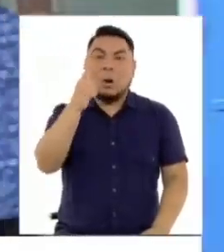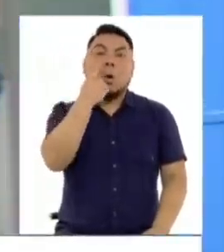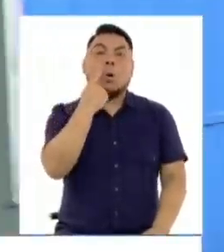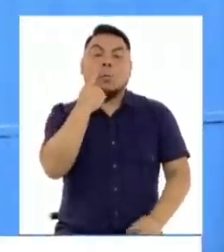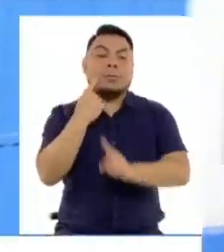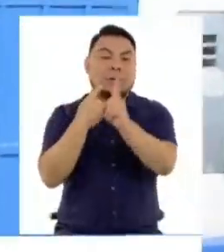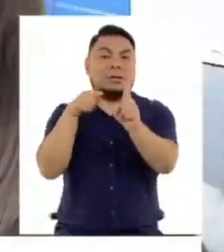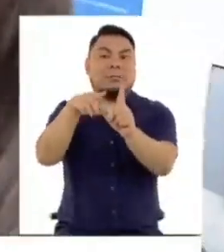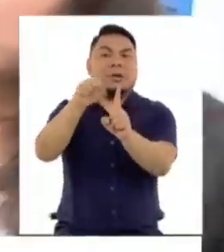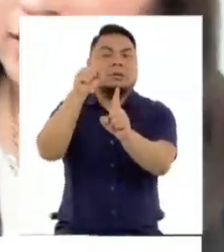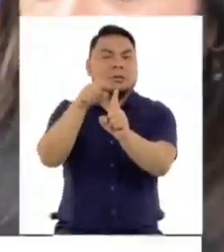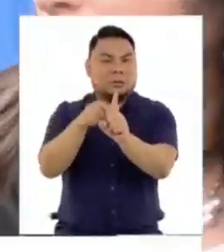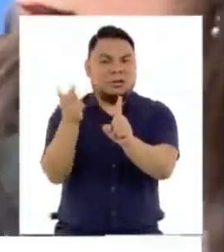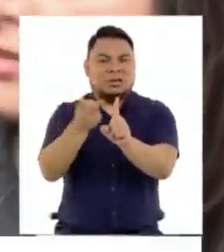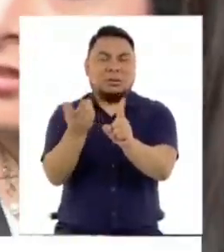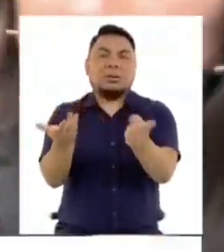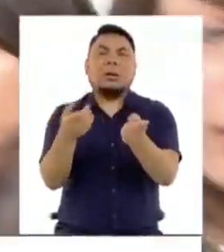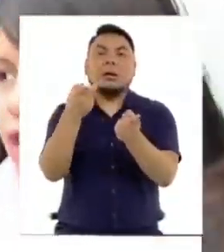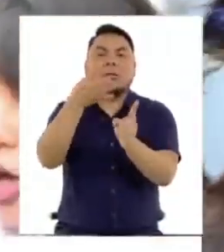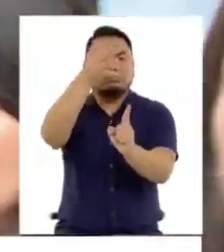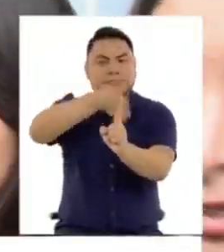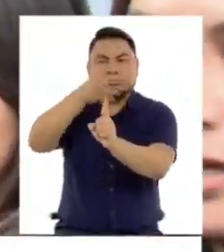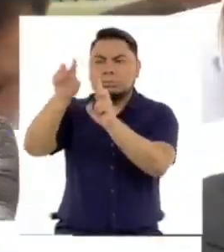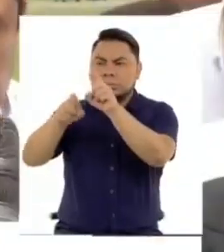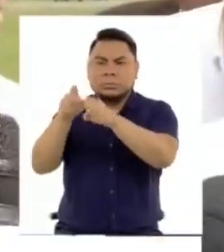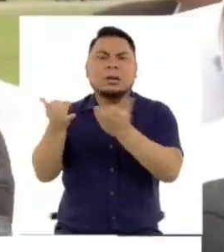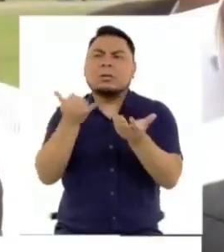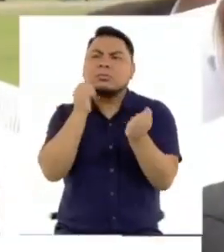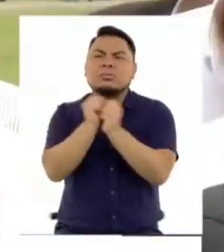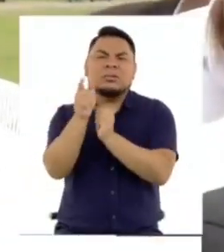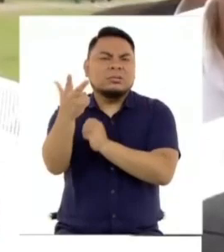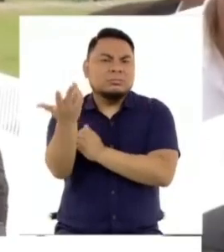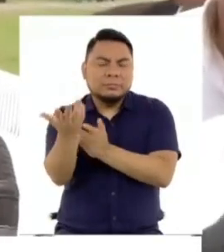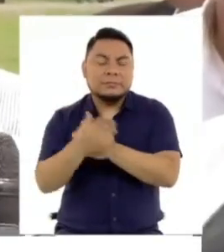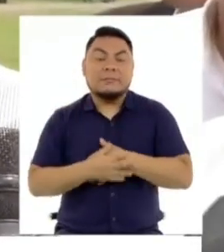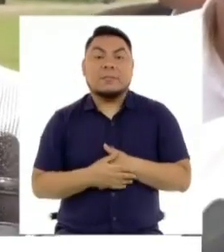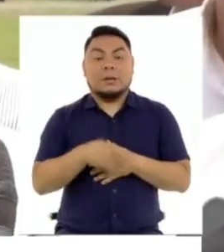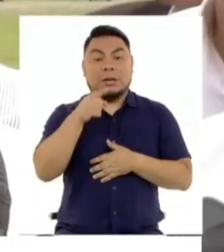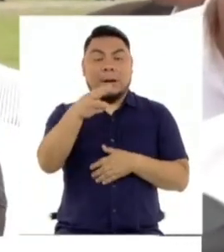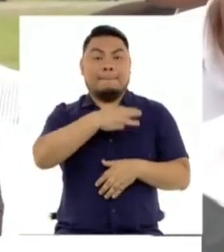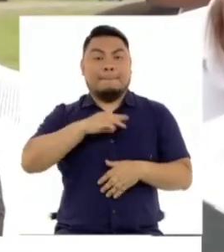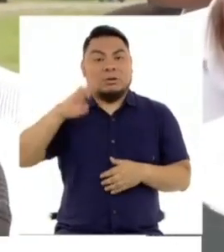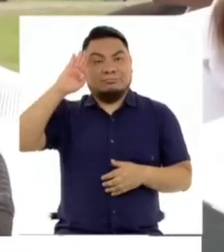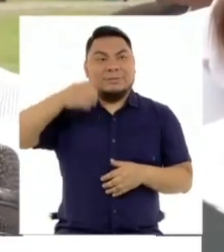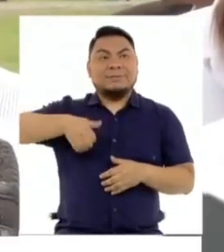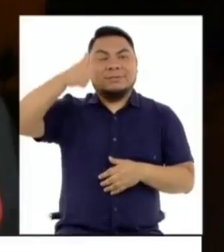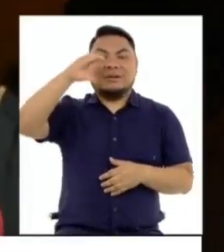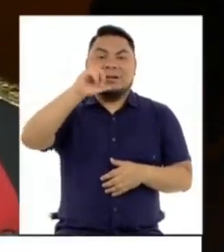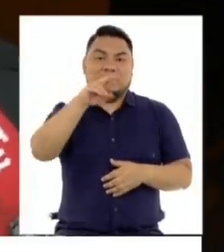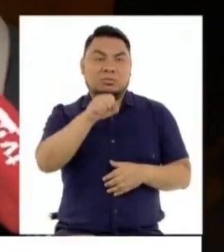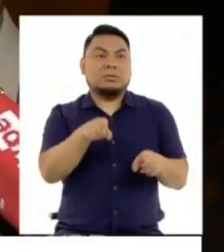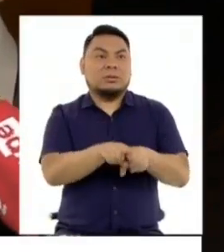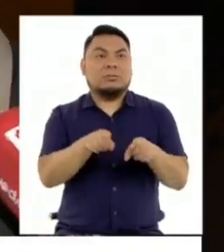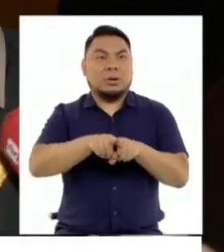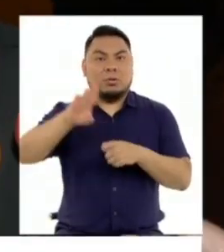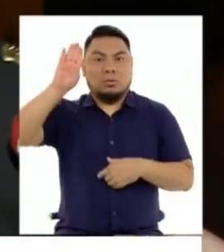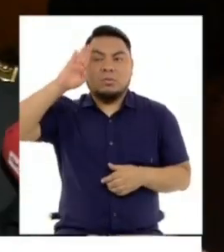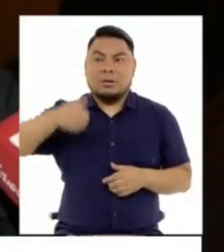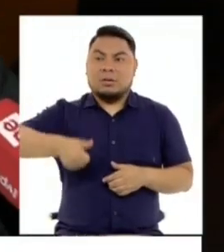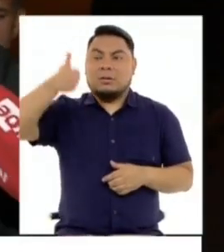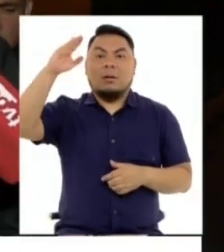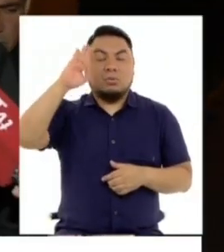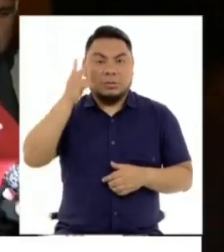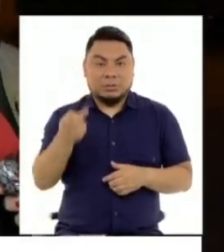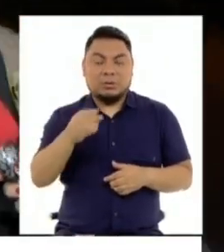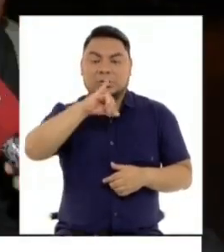hombre, quienes son ahora investigados. El ministro del Interior, Carlos Morán, y el comandante general de la